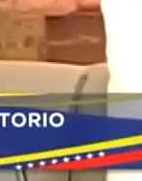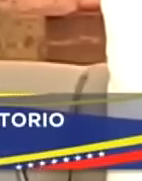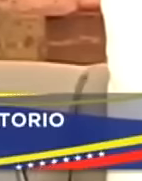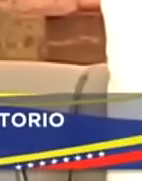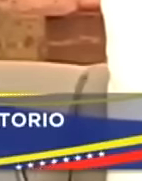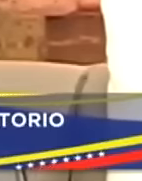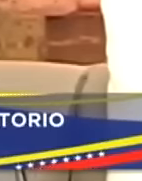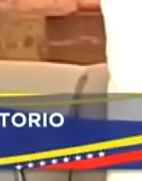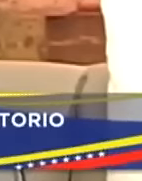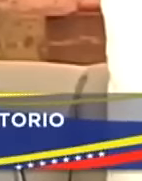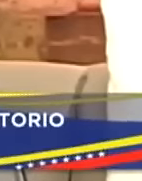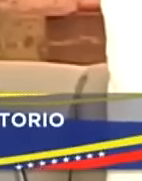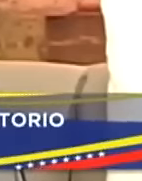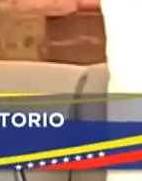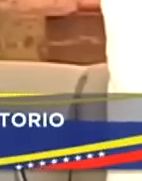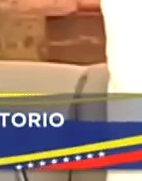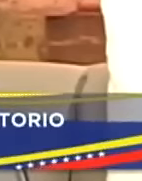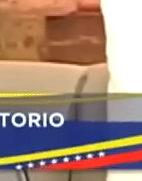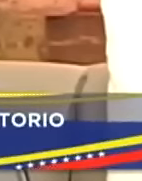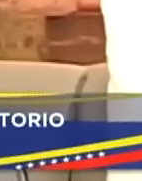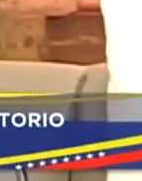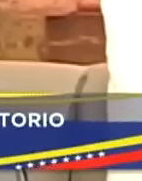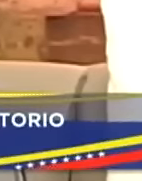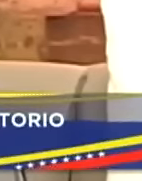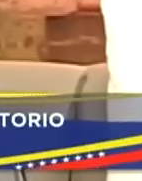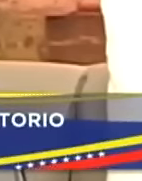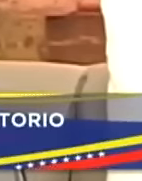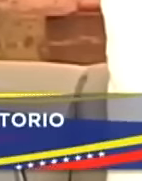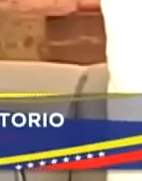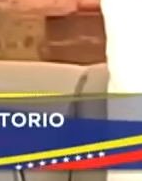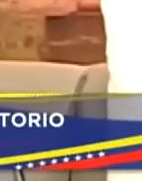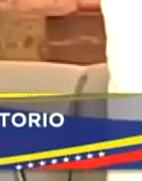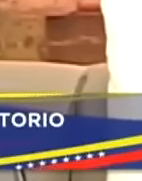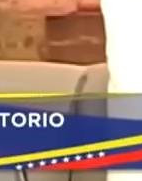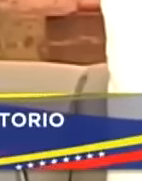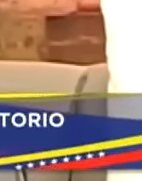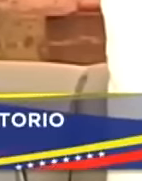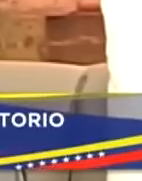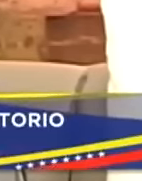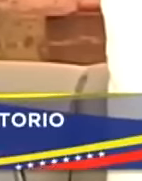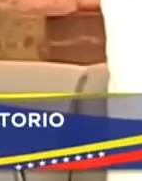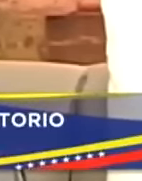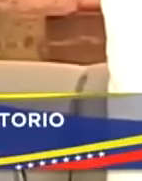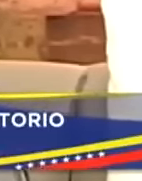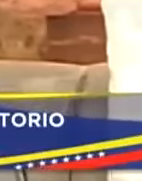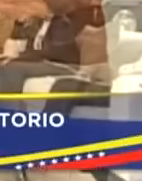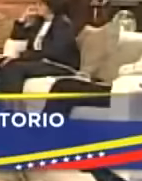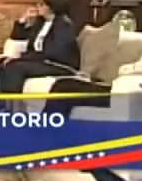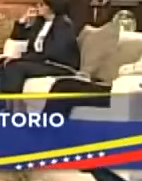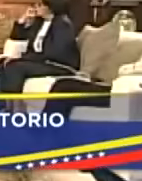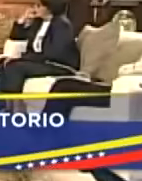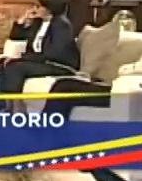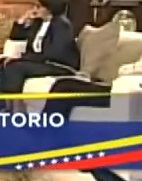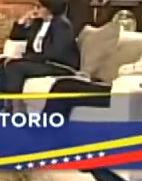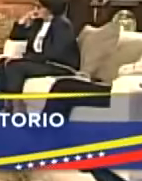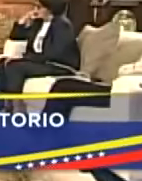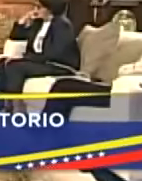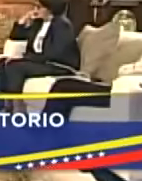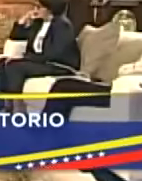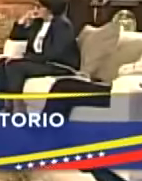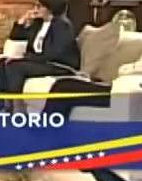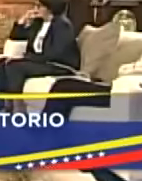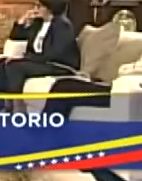nuestra diplomacia es una diplomacia bolivariana, porque busca desde la dignidad, desde la soberanía, desde la